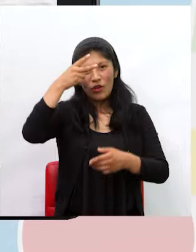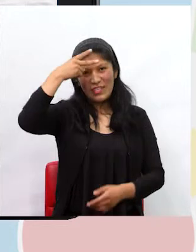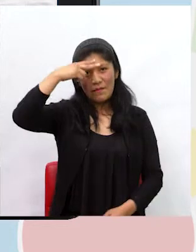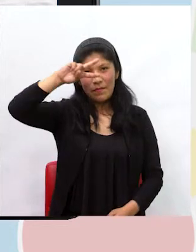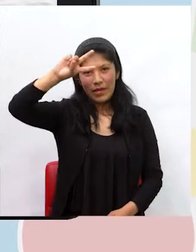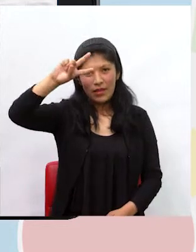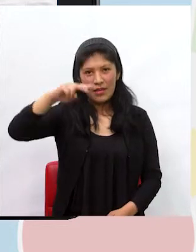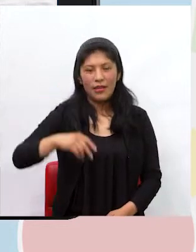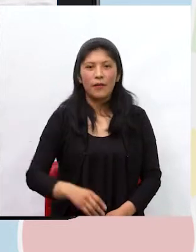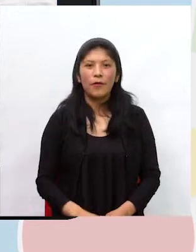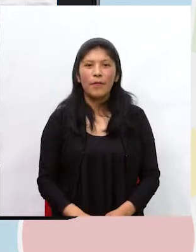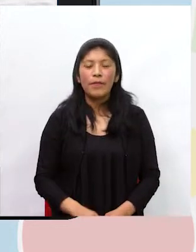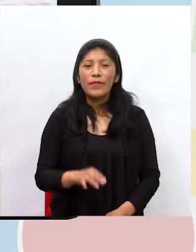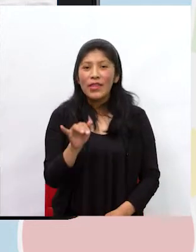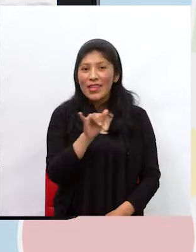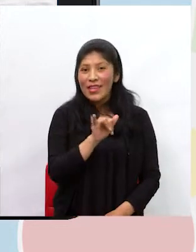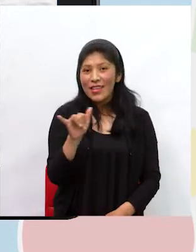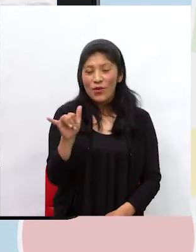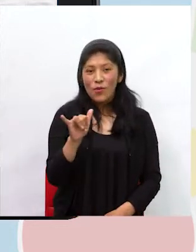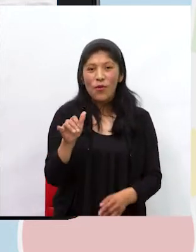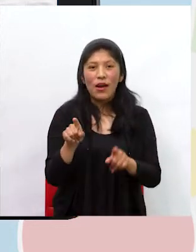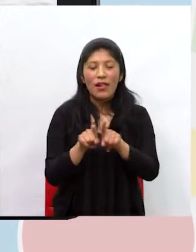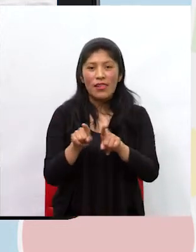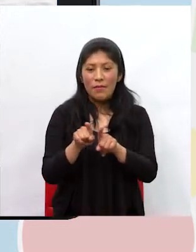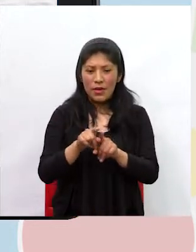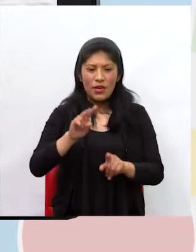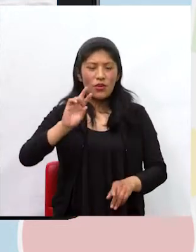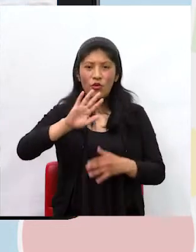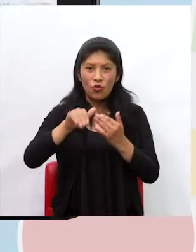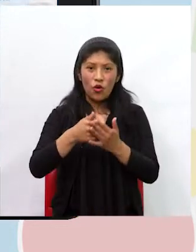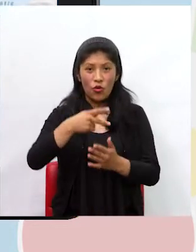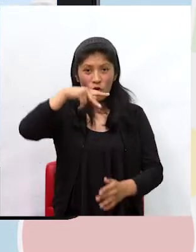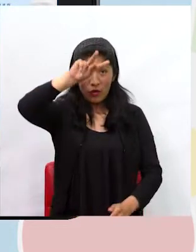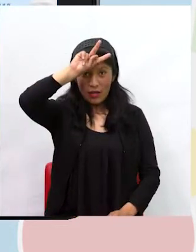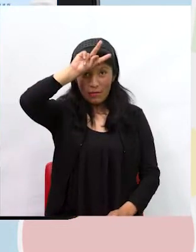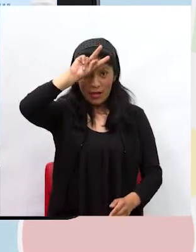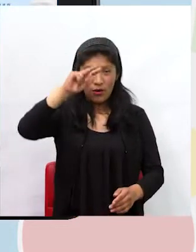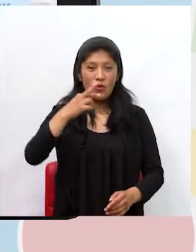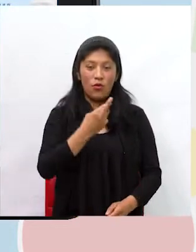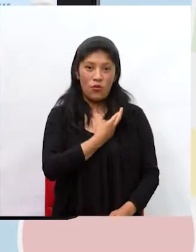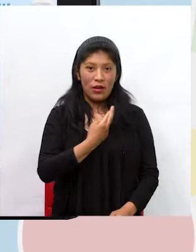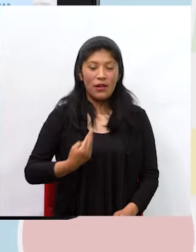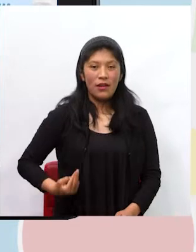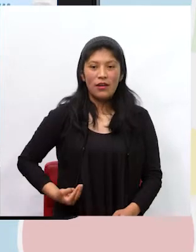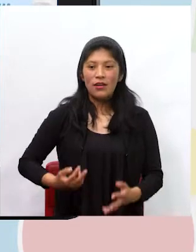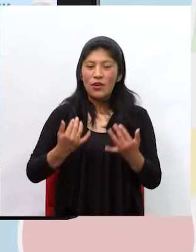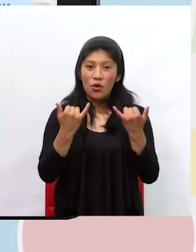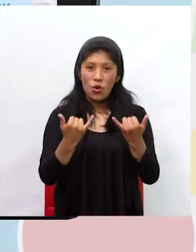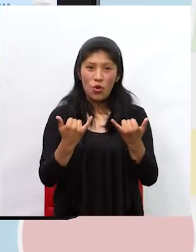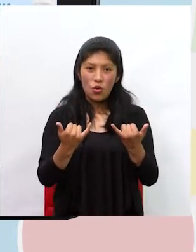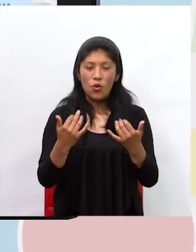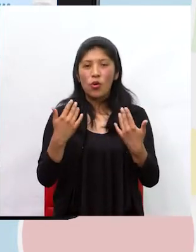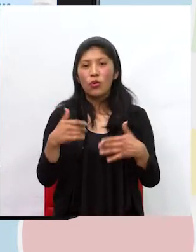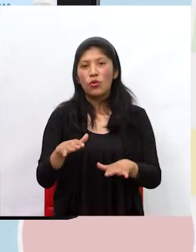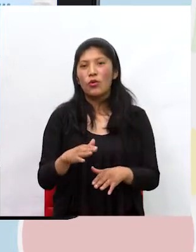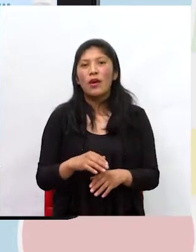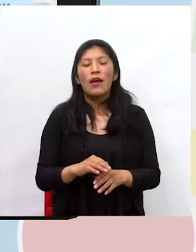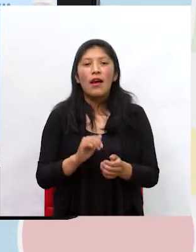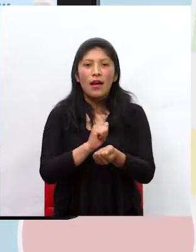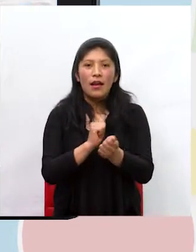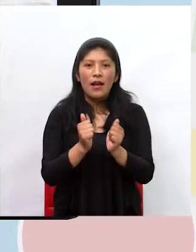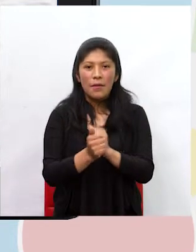México. De igual manera, lo que fue el Virreinato del Perú, hoy es el territorio